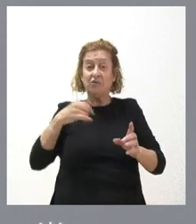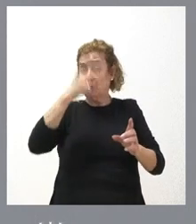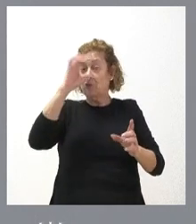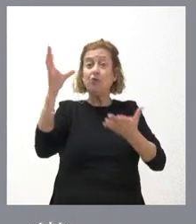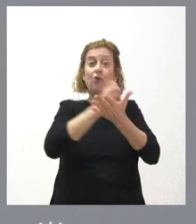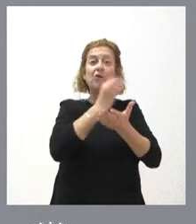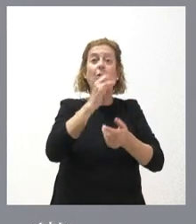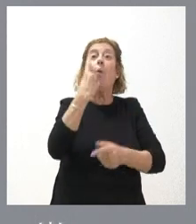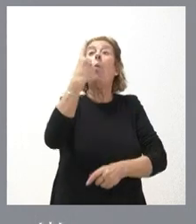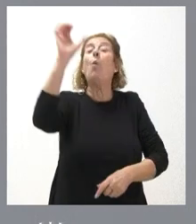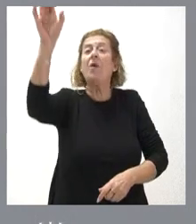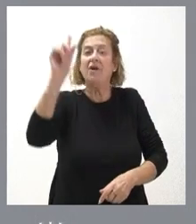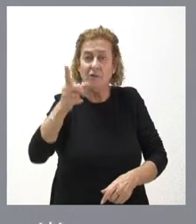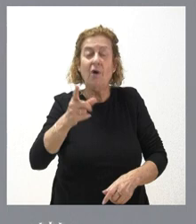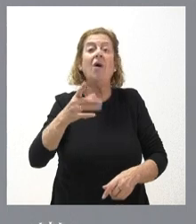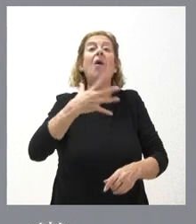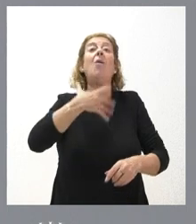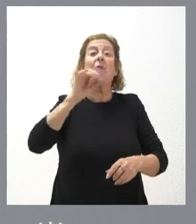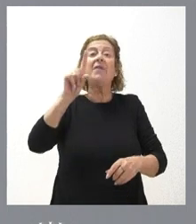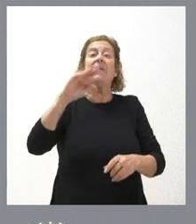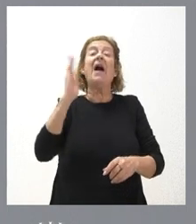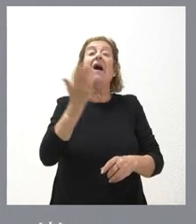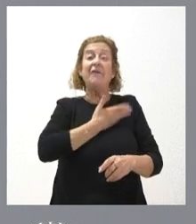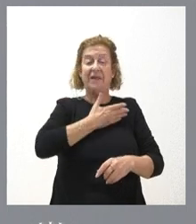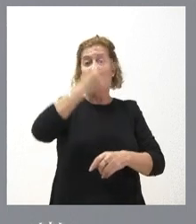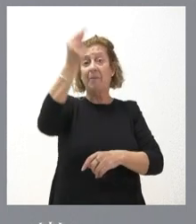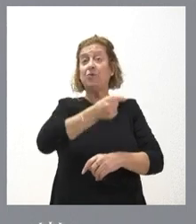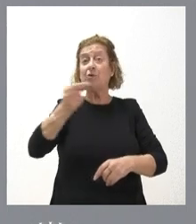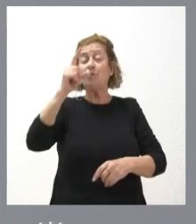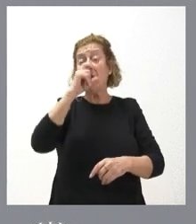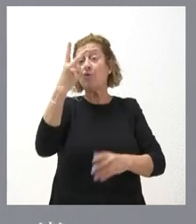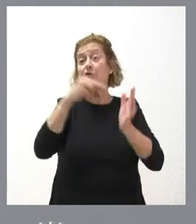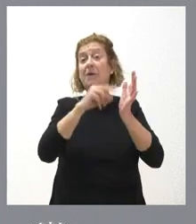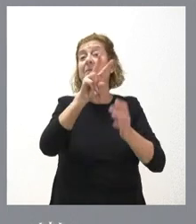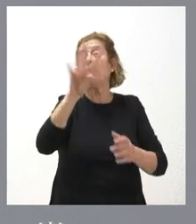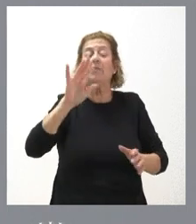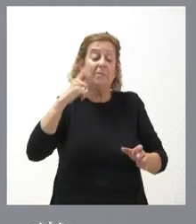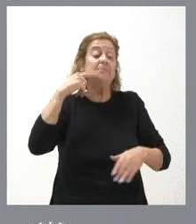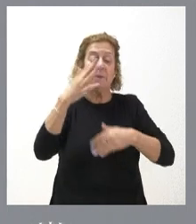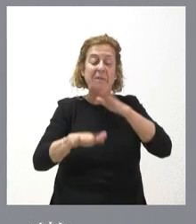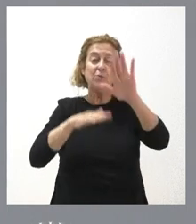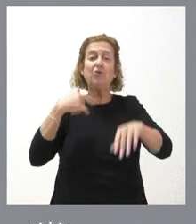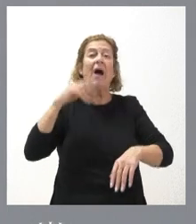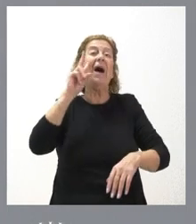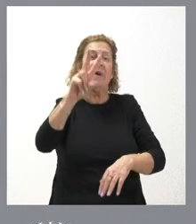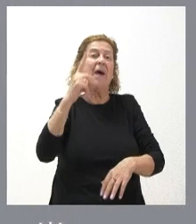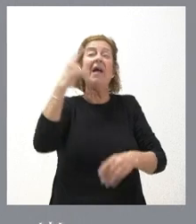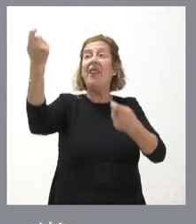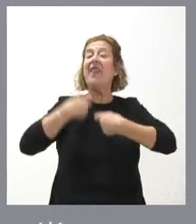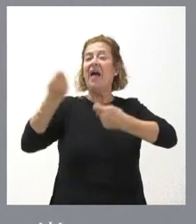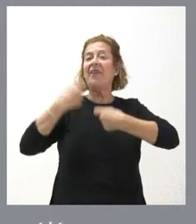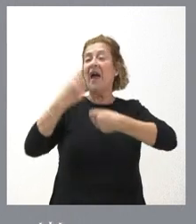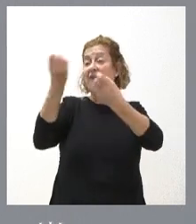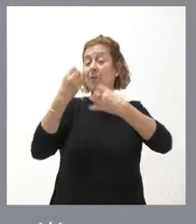y que pudiera tener impacto también sobre los presupuestos del año 24 y por tanto iremos viendo a ver en qué medida se nos da información a este